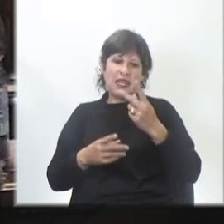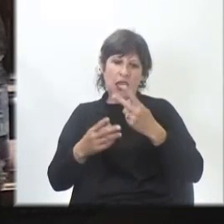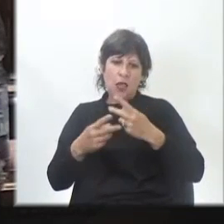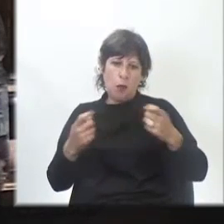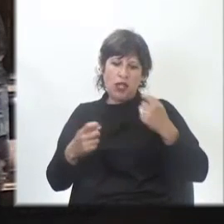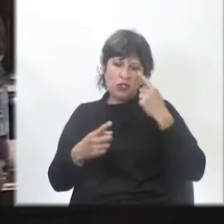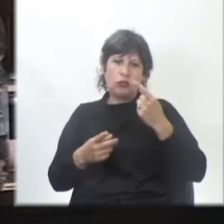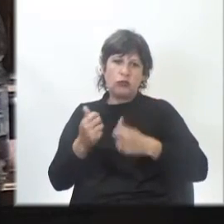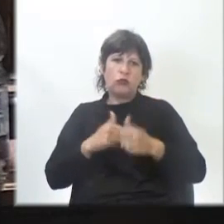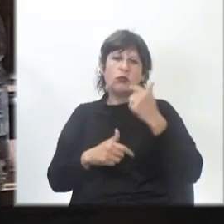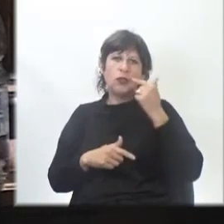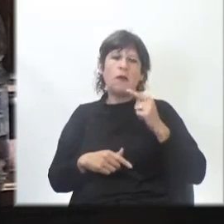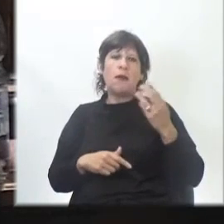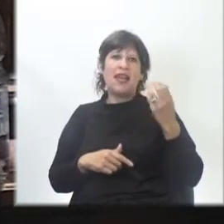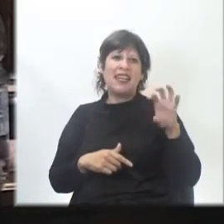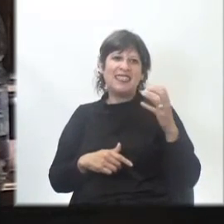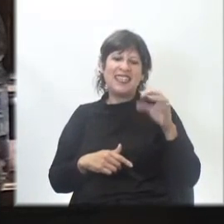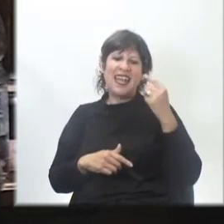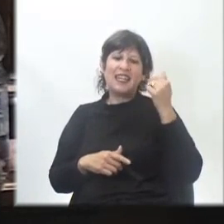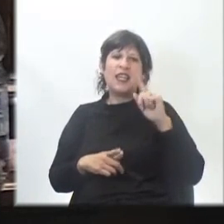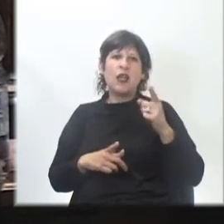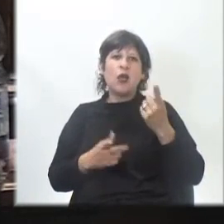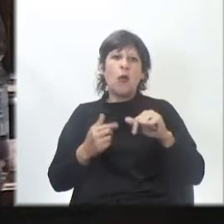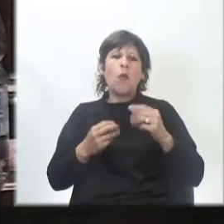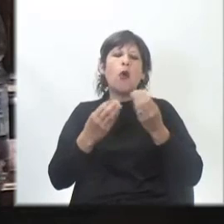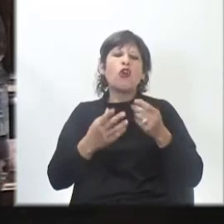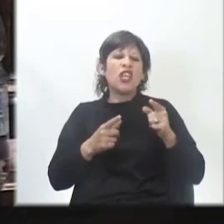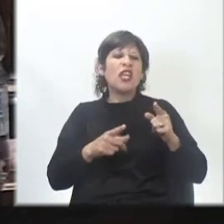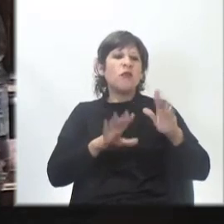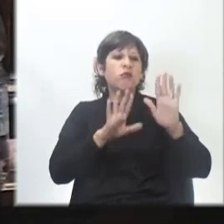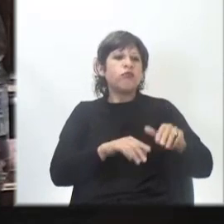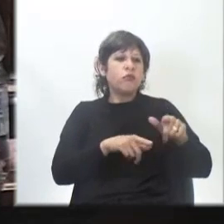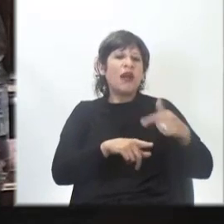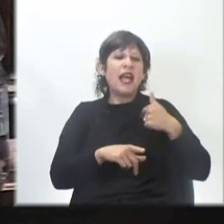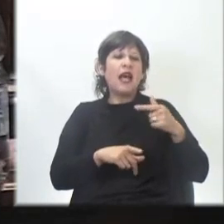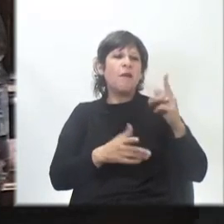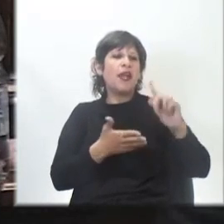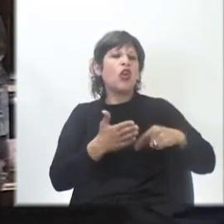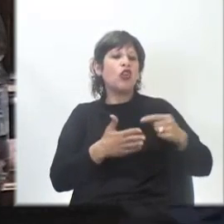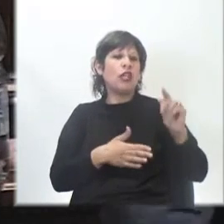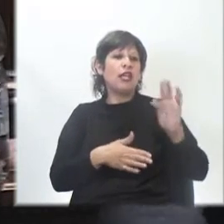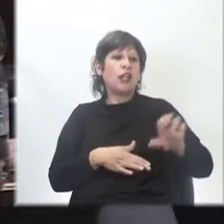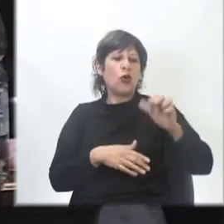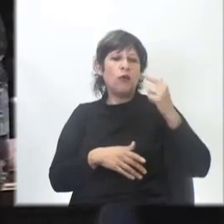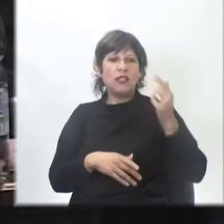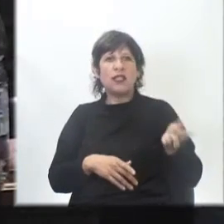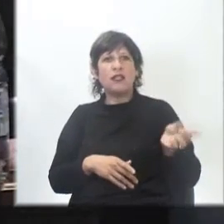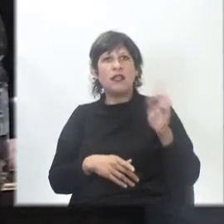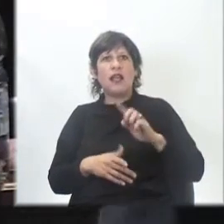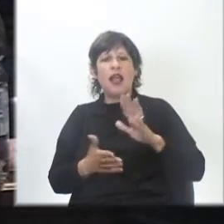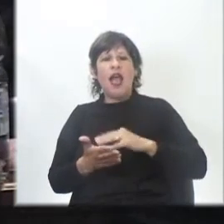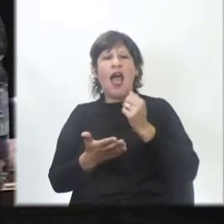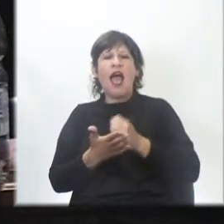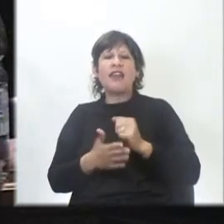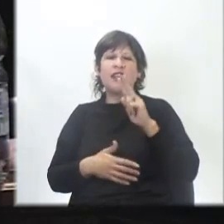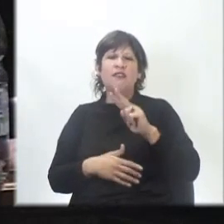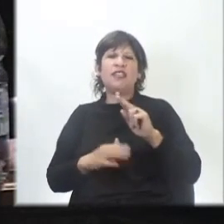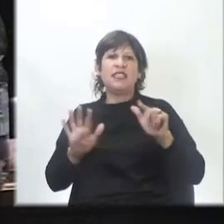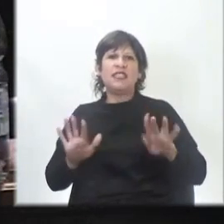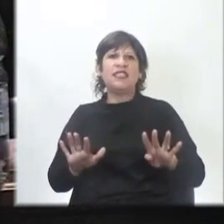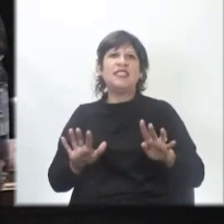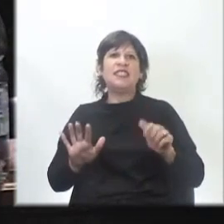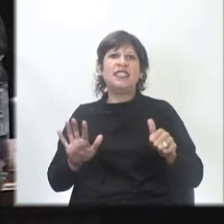radar Celex. ¿Por qué motivo quedó paralizado el contrato con la empresa Leonardo para el mantenimiento del radar Celex hasta el 26 de agosto